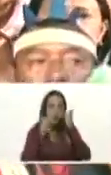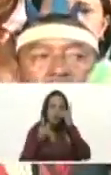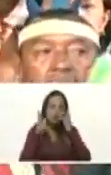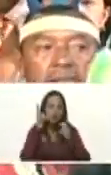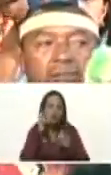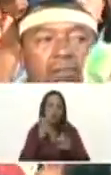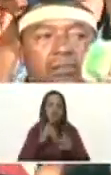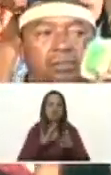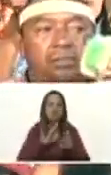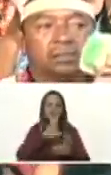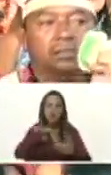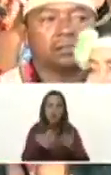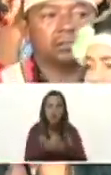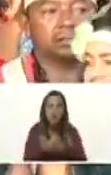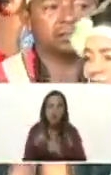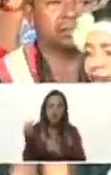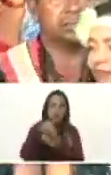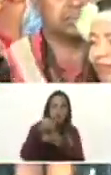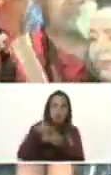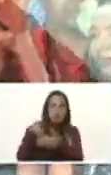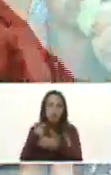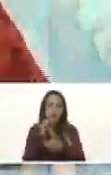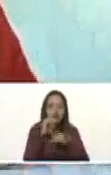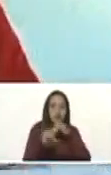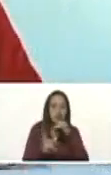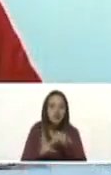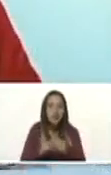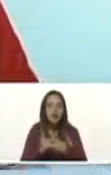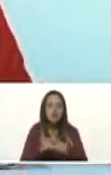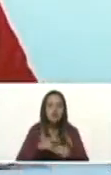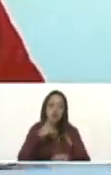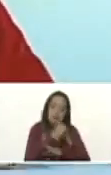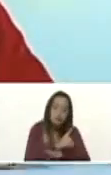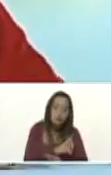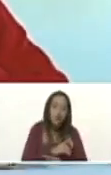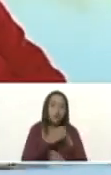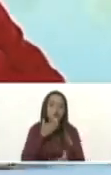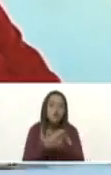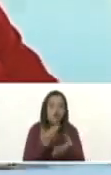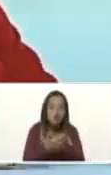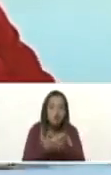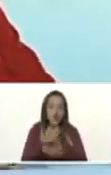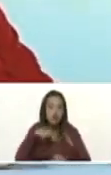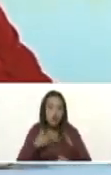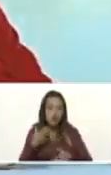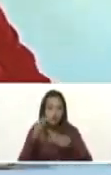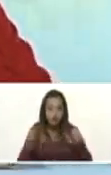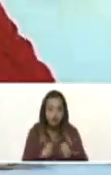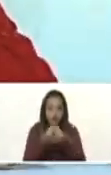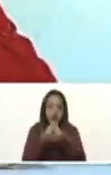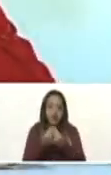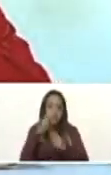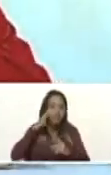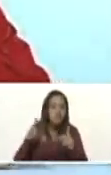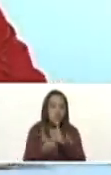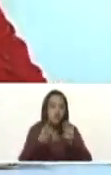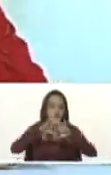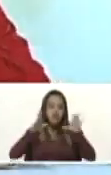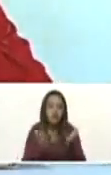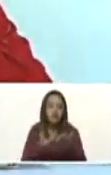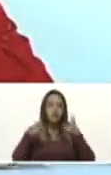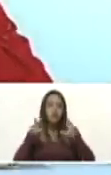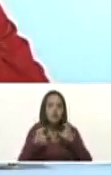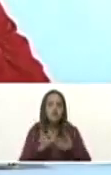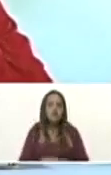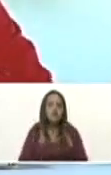los aportes, críticas, propuestas. Y que juntos podamos construir una visión de un mundo nuevo, de